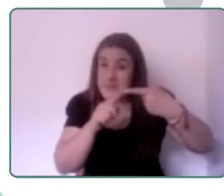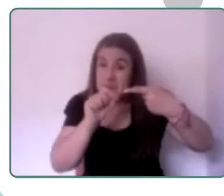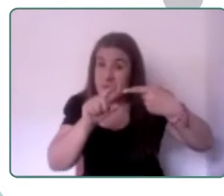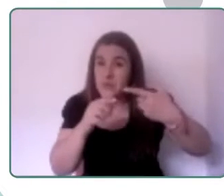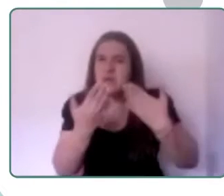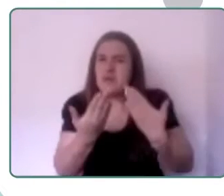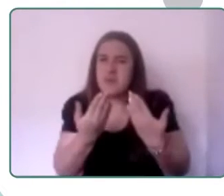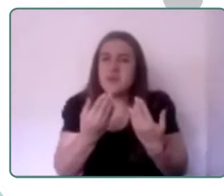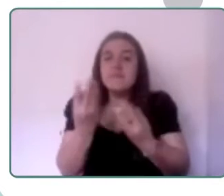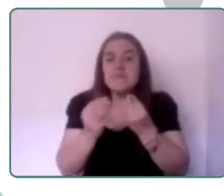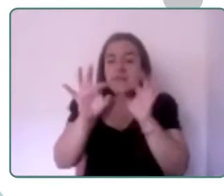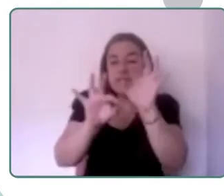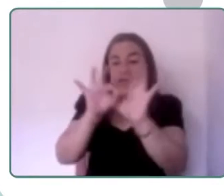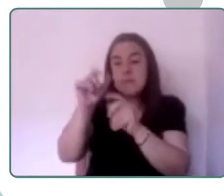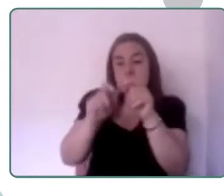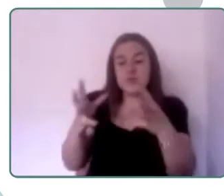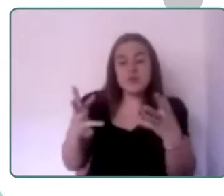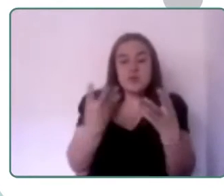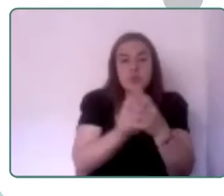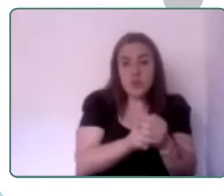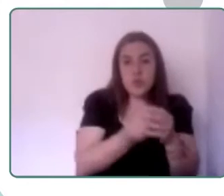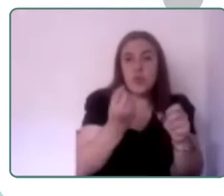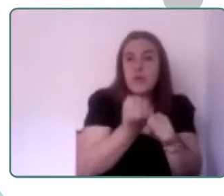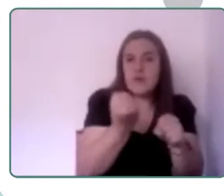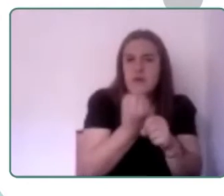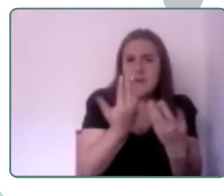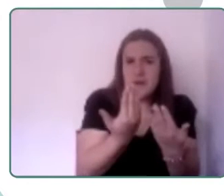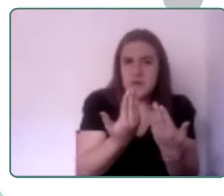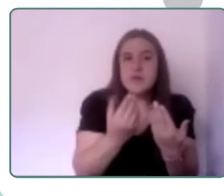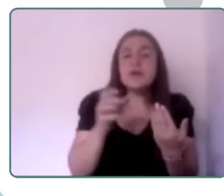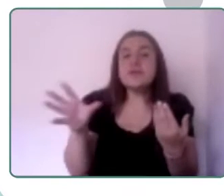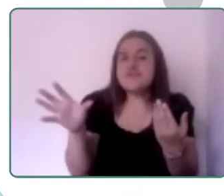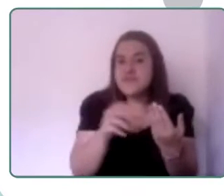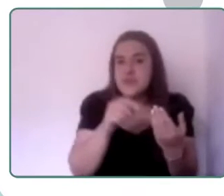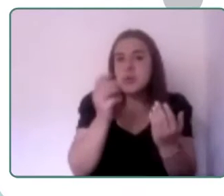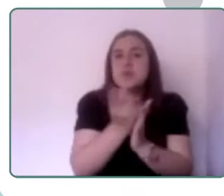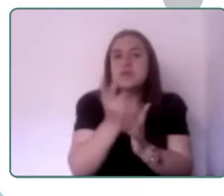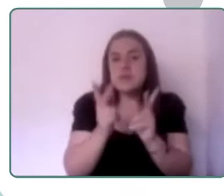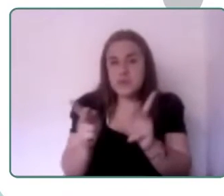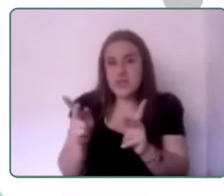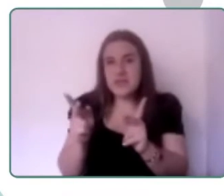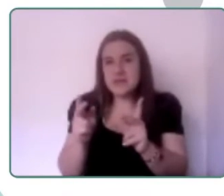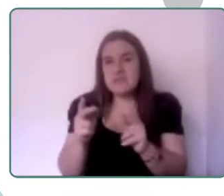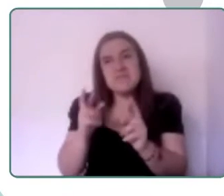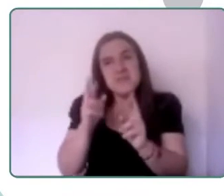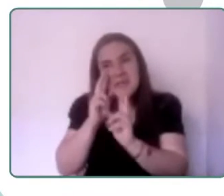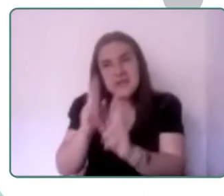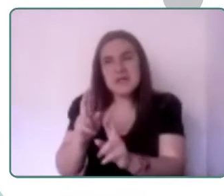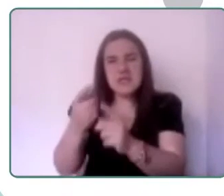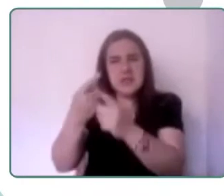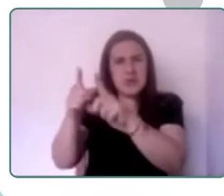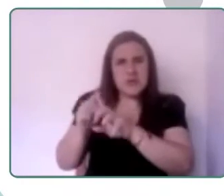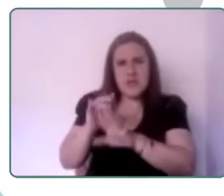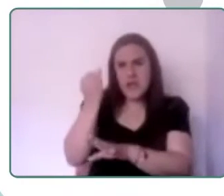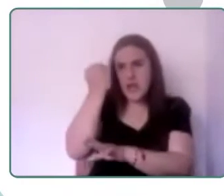trabajo, todos los estudiantes han denotado un respeto por todas las posturas ideológicas, por